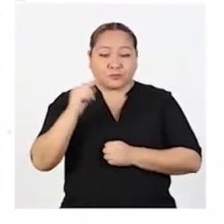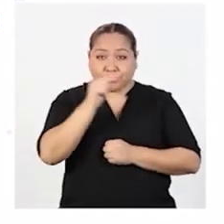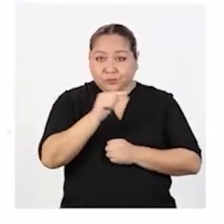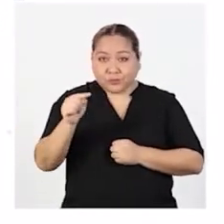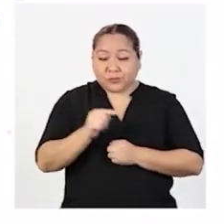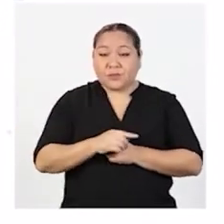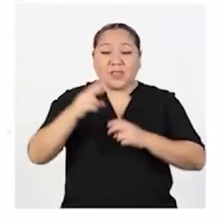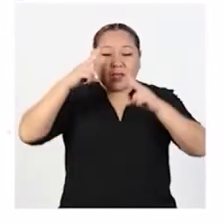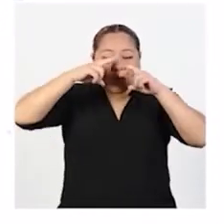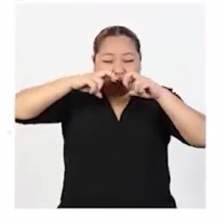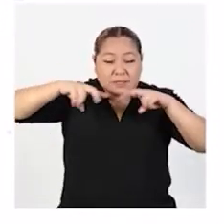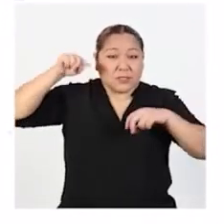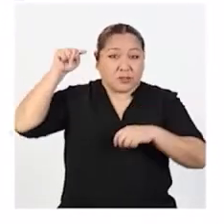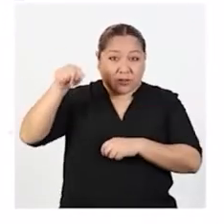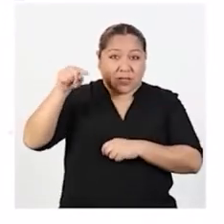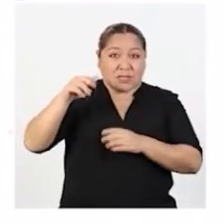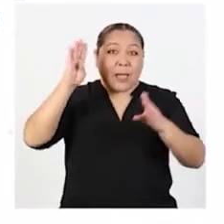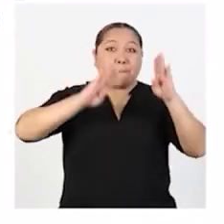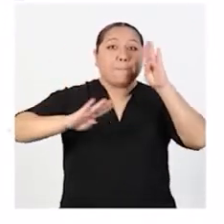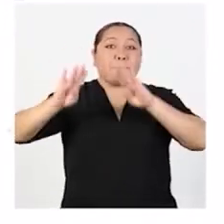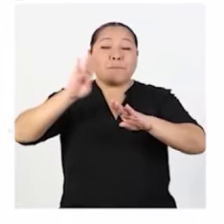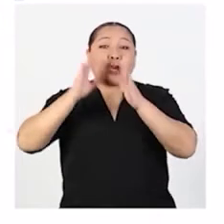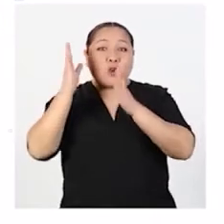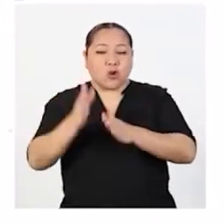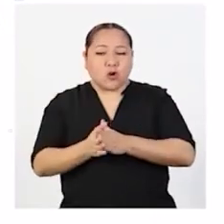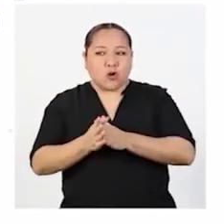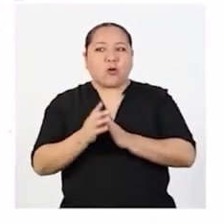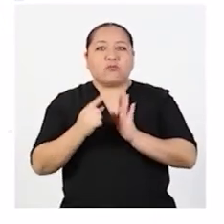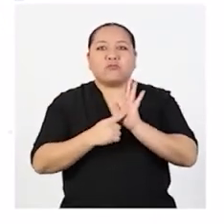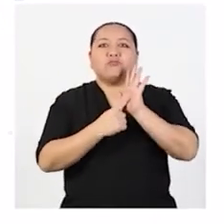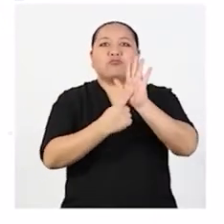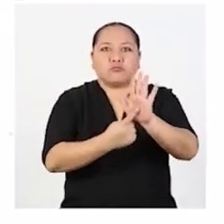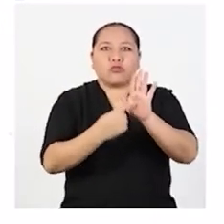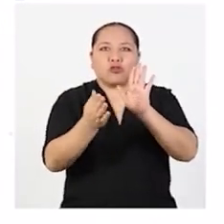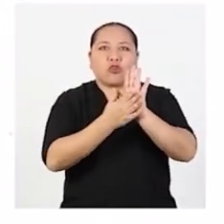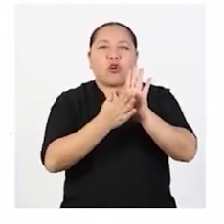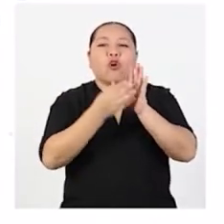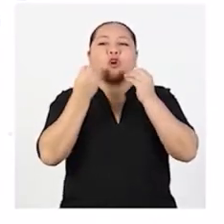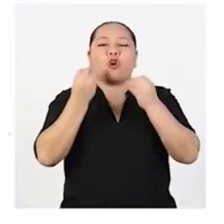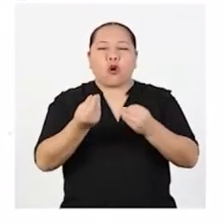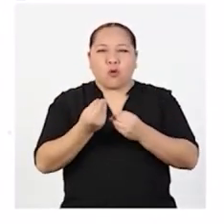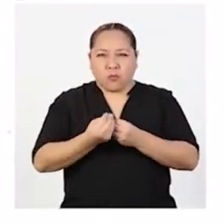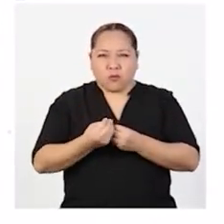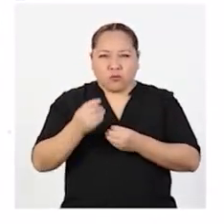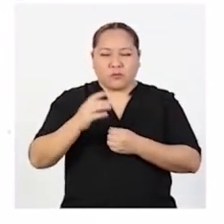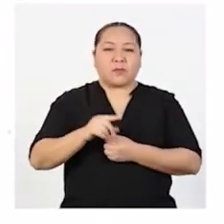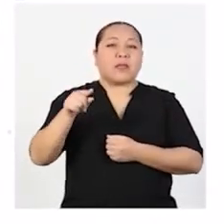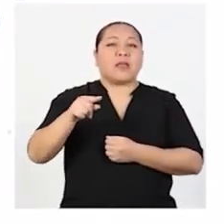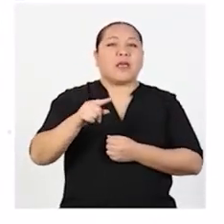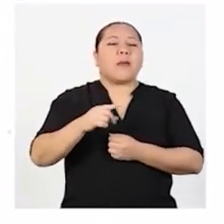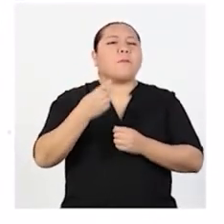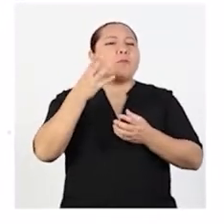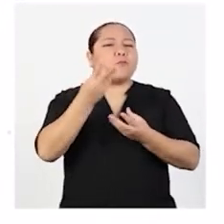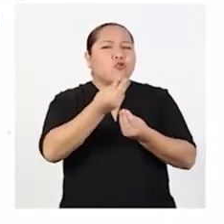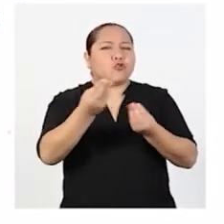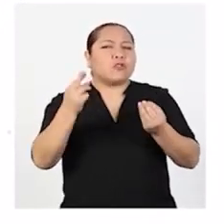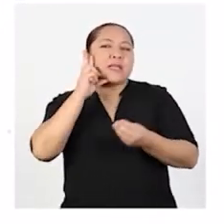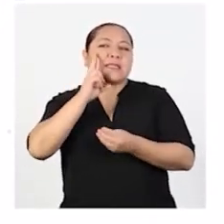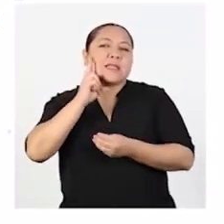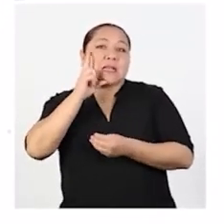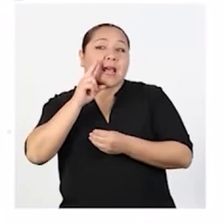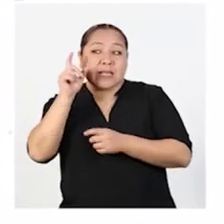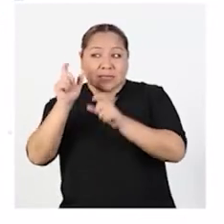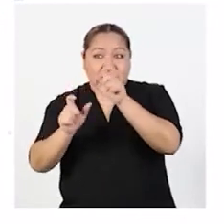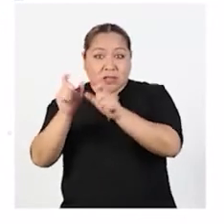enormemente la forma en que los científicos trataban la raza. Él concluyó que la cantidad de razas humanas variaba en